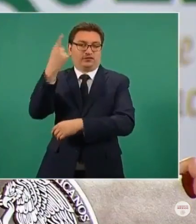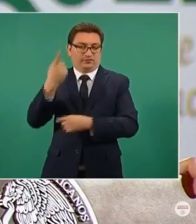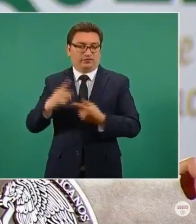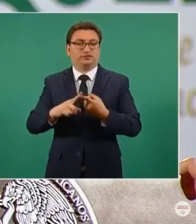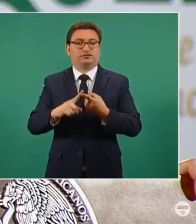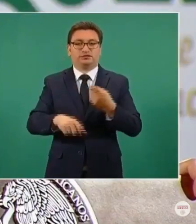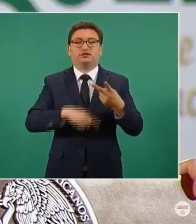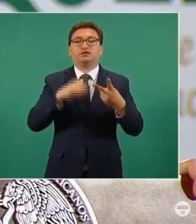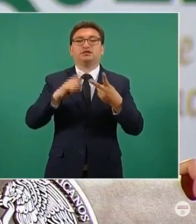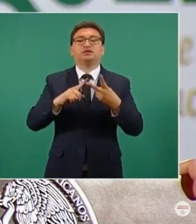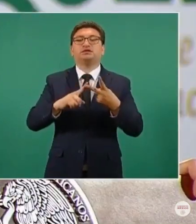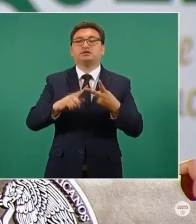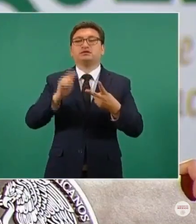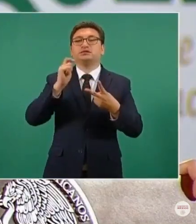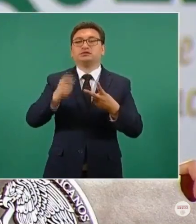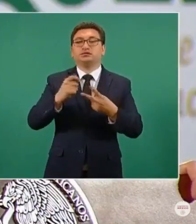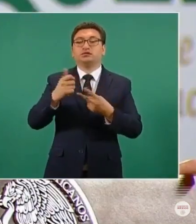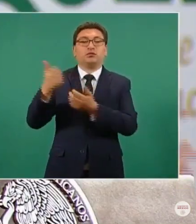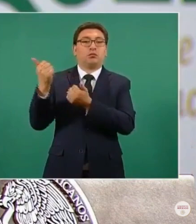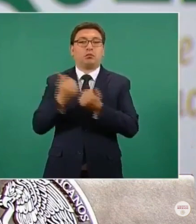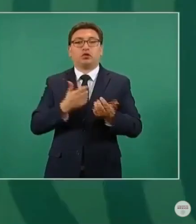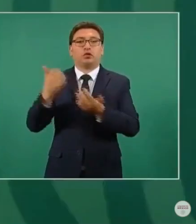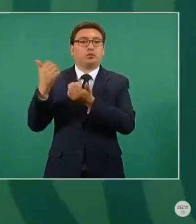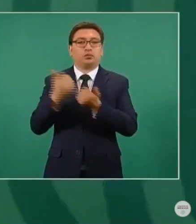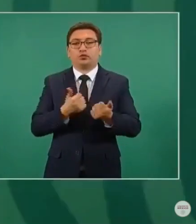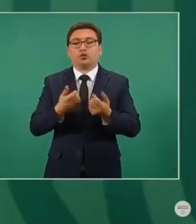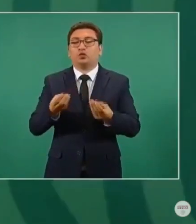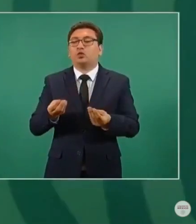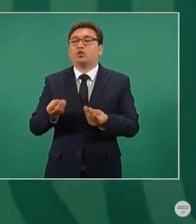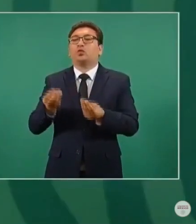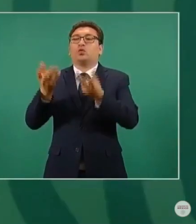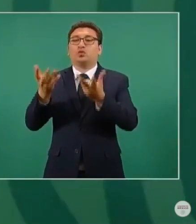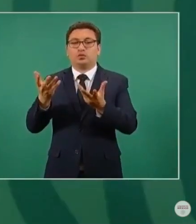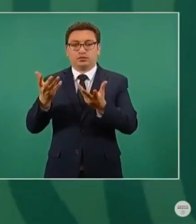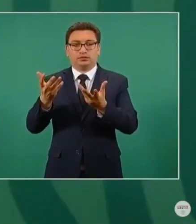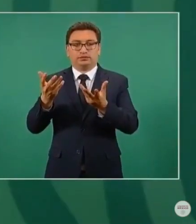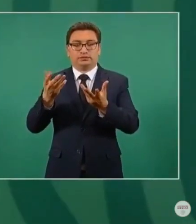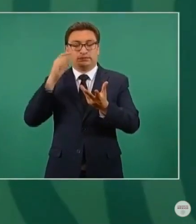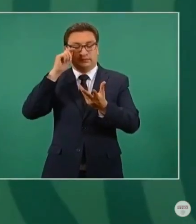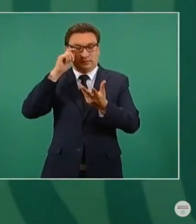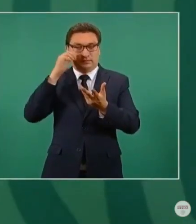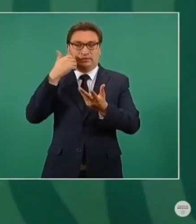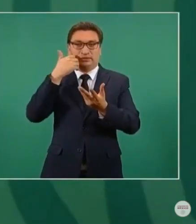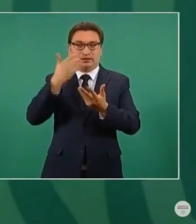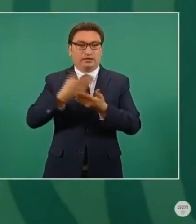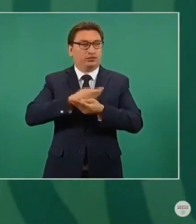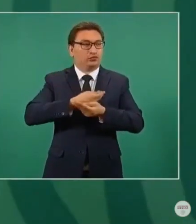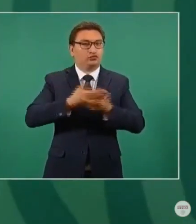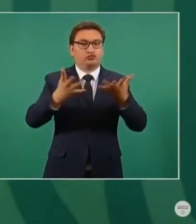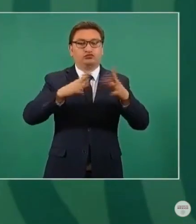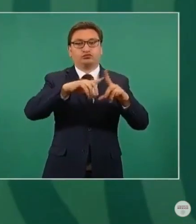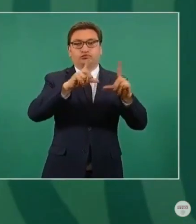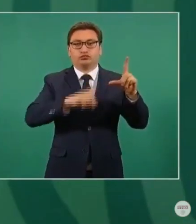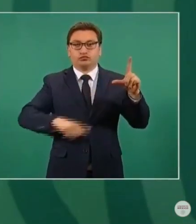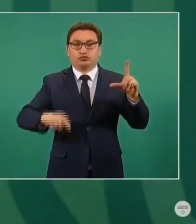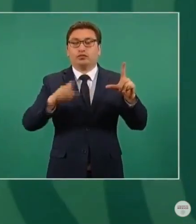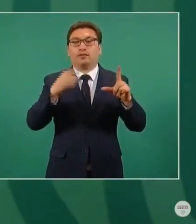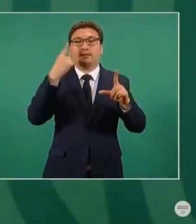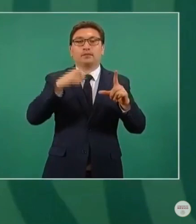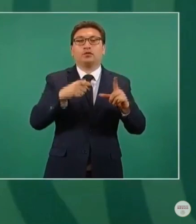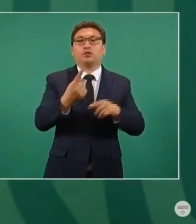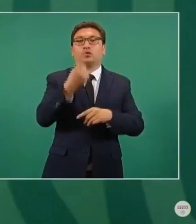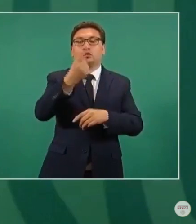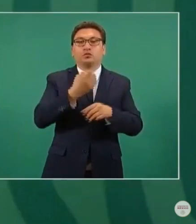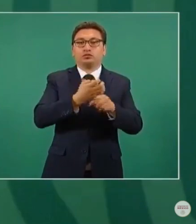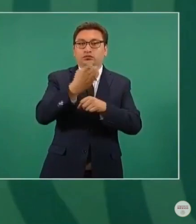segundo, la cantidad de vacunas que llegan, preferimos que sean distribuidas para que alcancen a completar una entidad